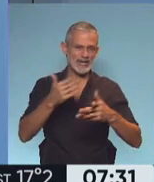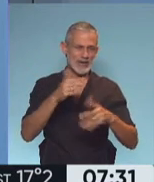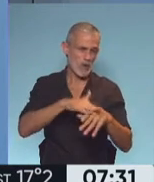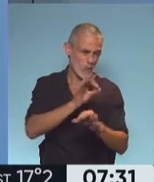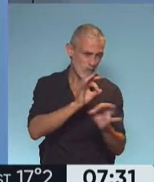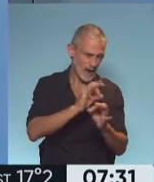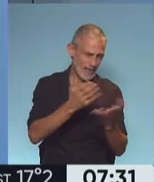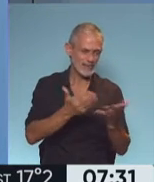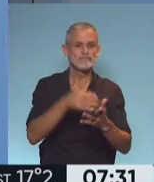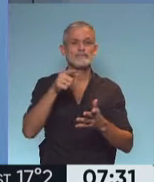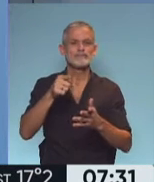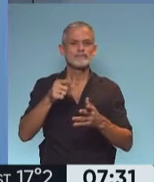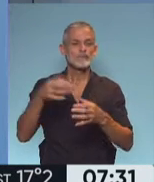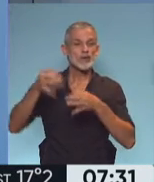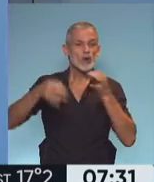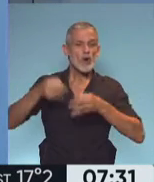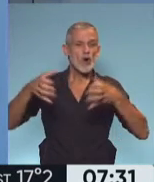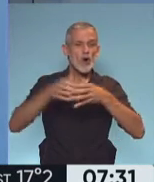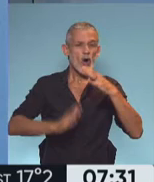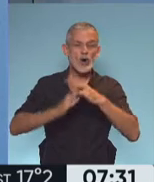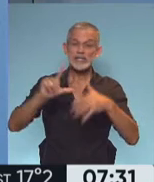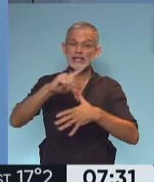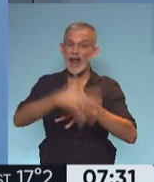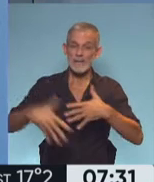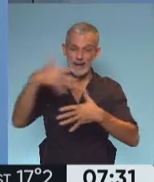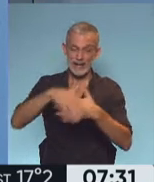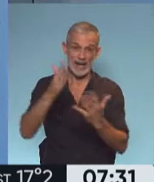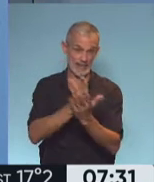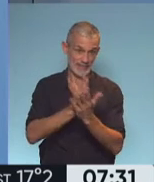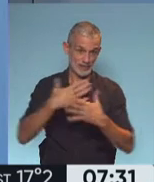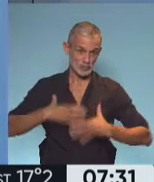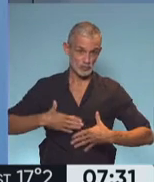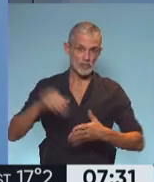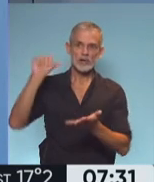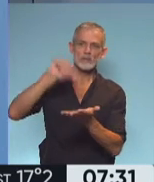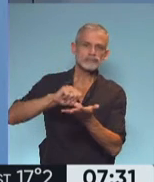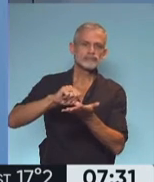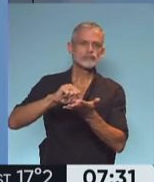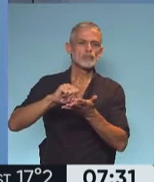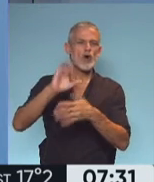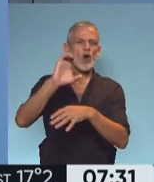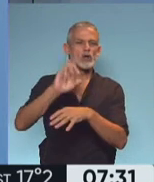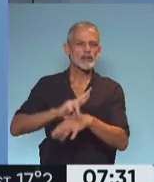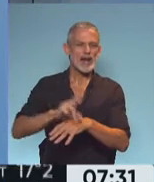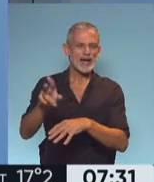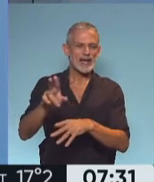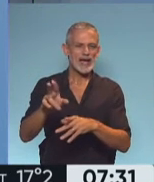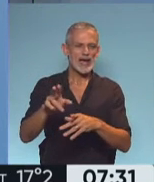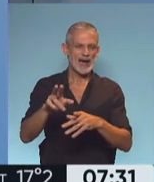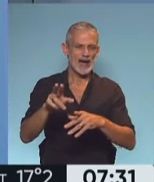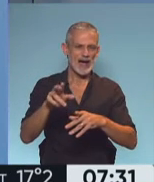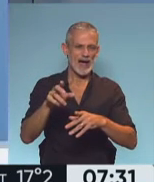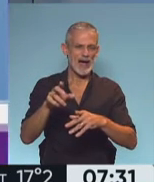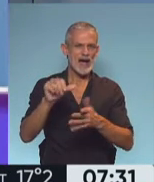importante la corte interamericana de derechos humanos ya que tiene sede en san josé de costa rica recibió